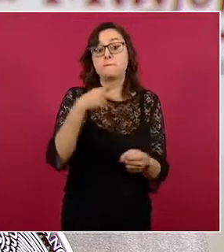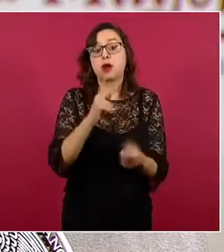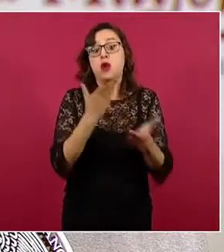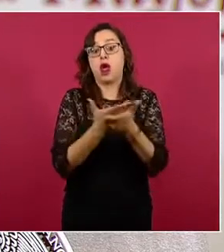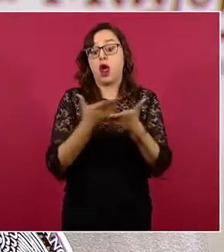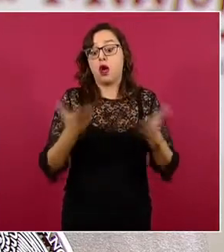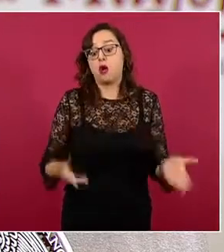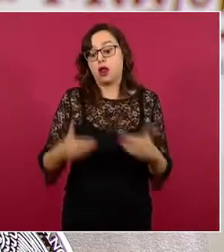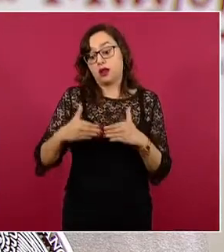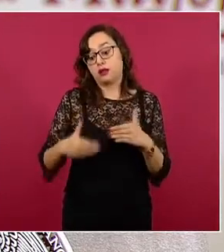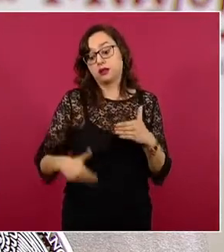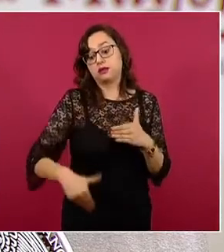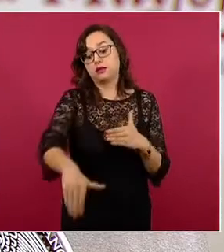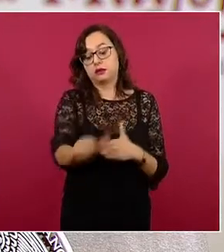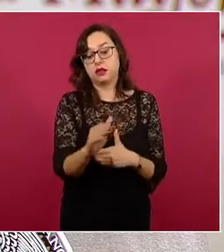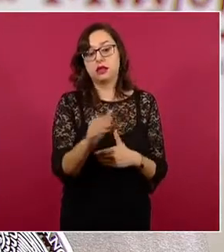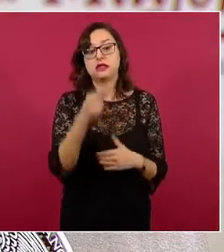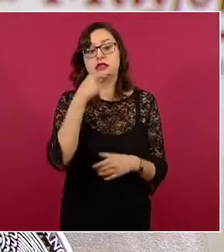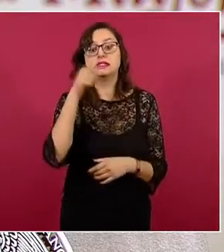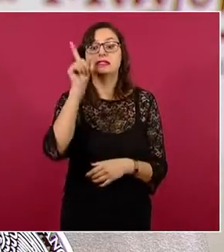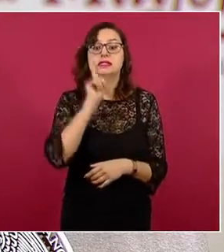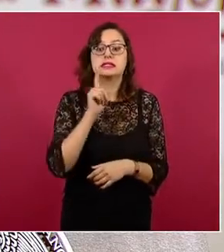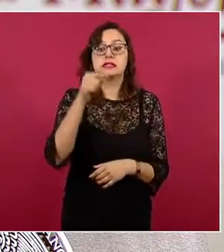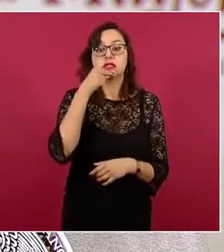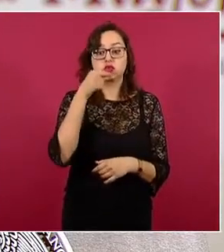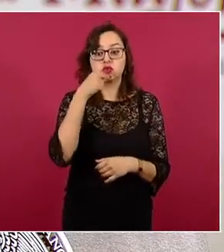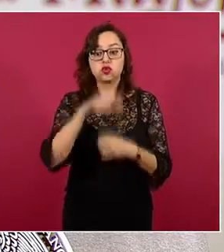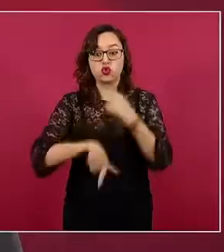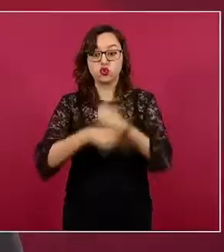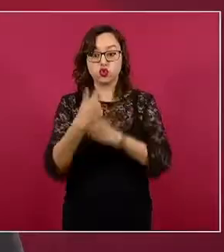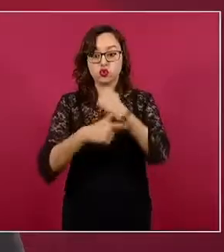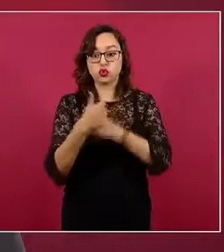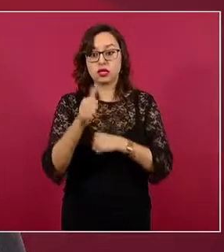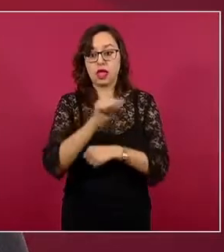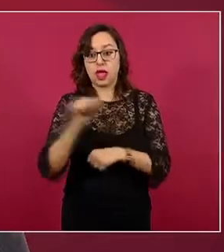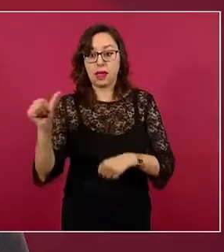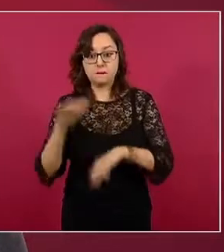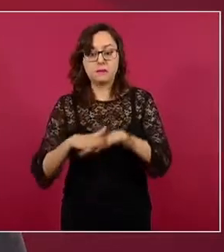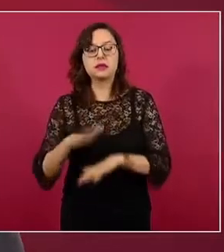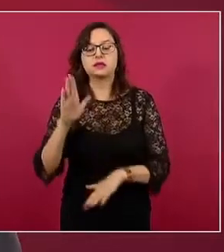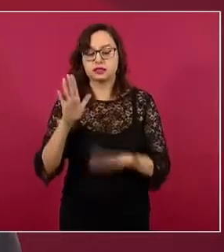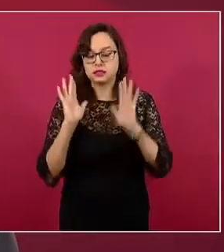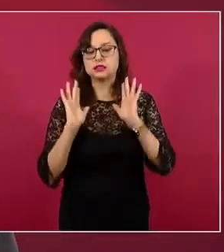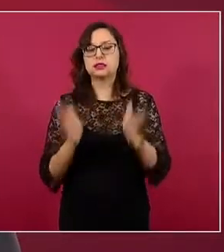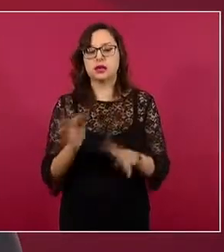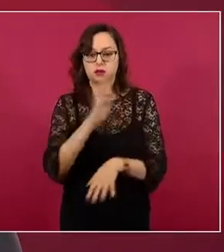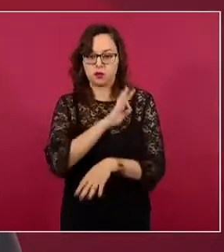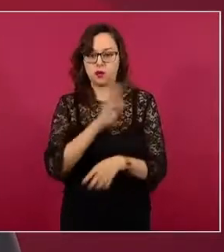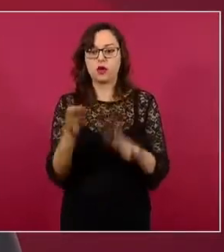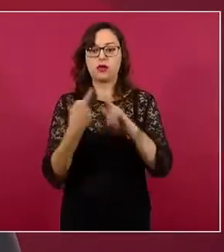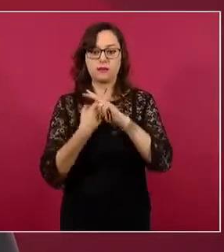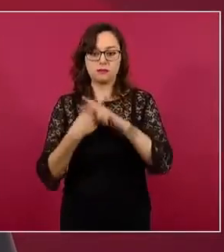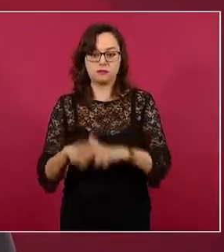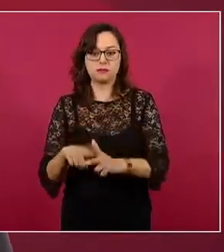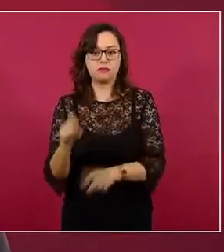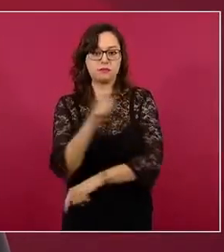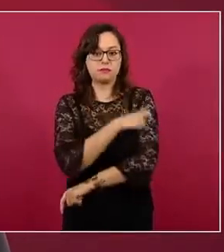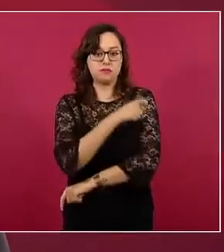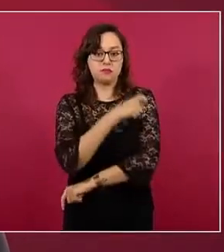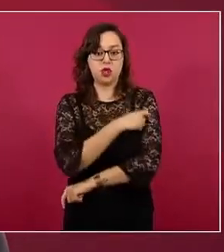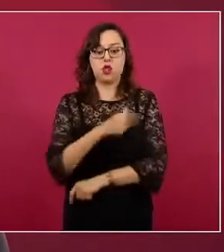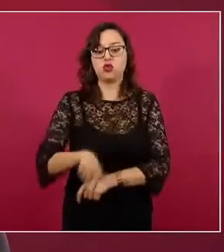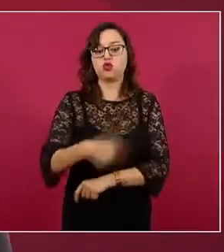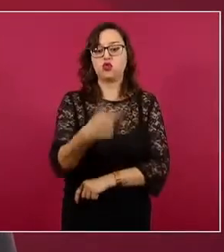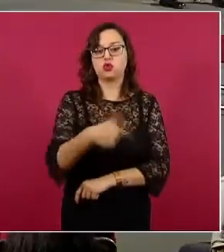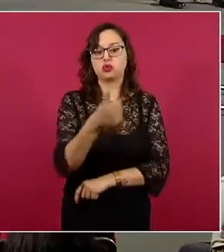adelante ya van a ser disponibles las vacunas para que las reciban. Cobertura universal a partir de los